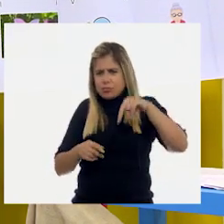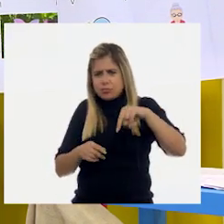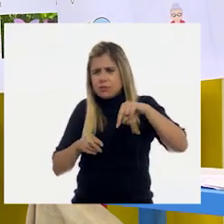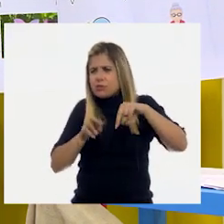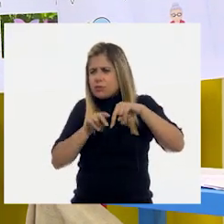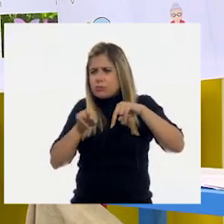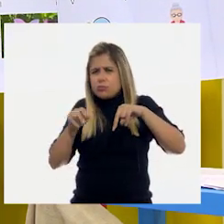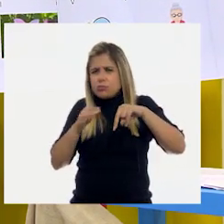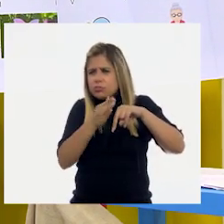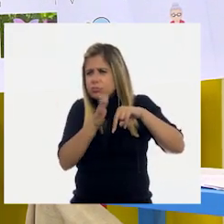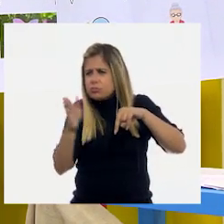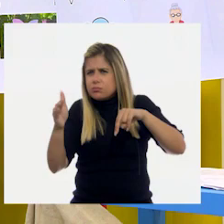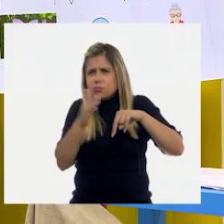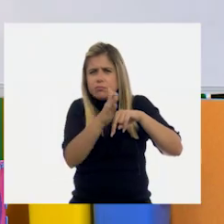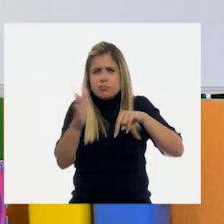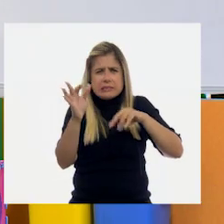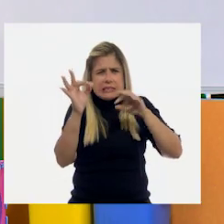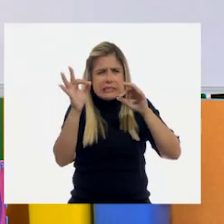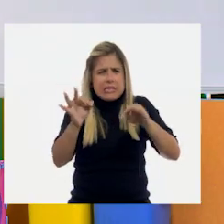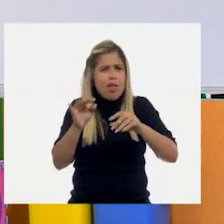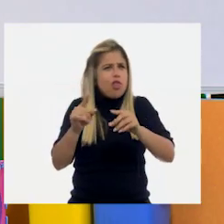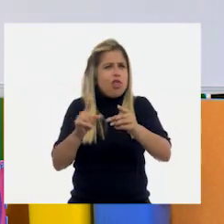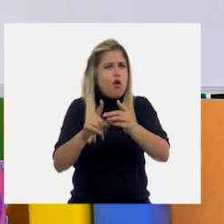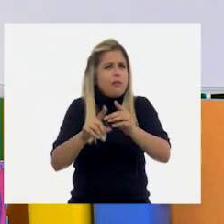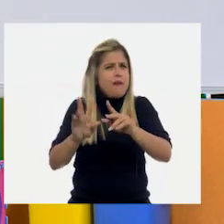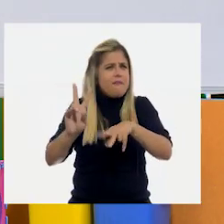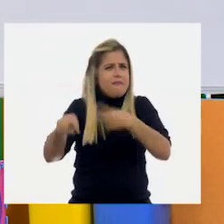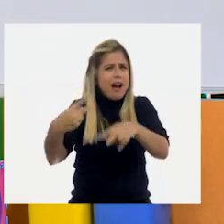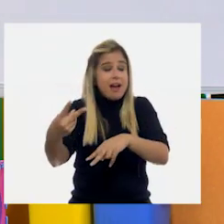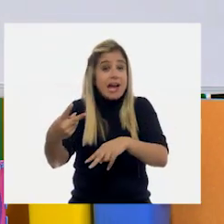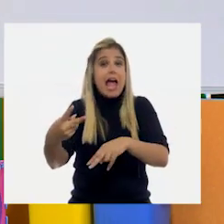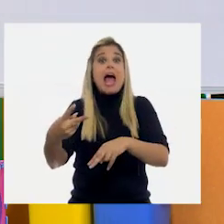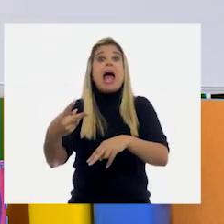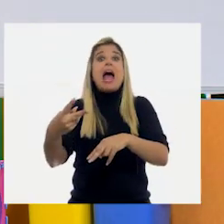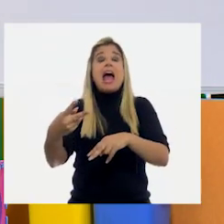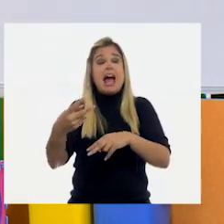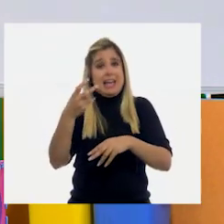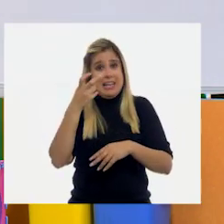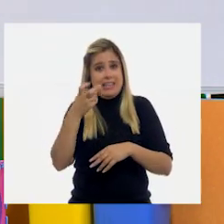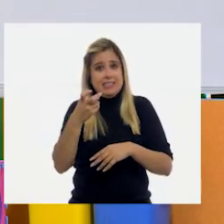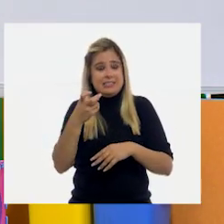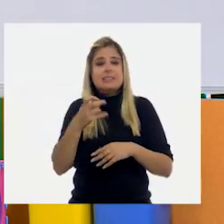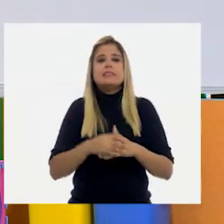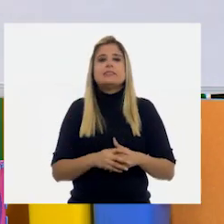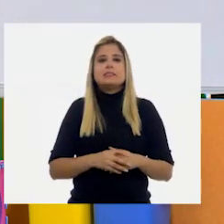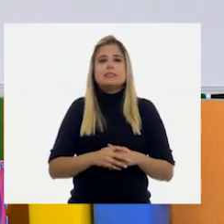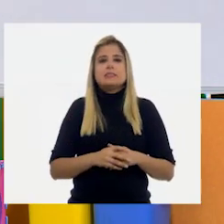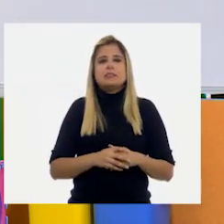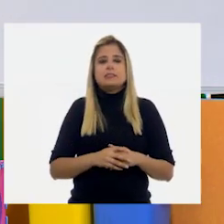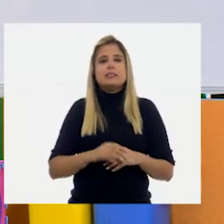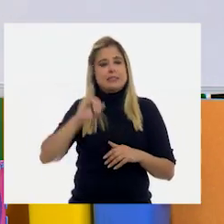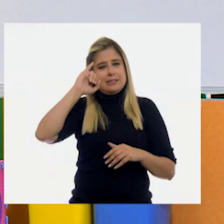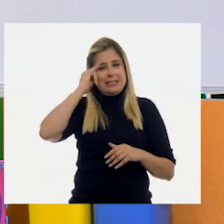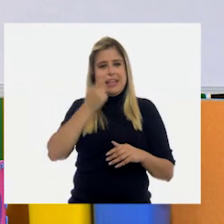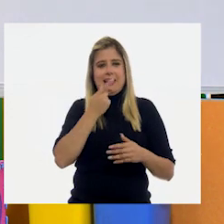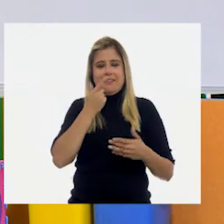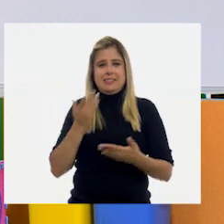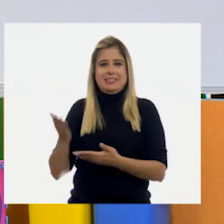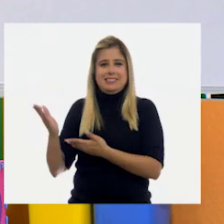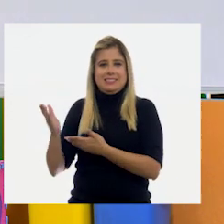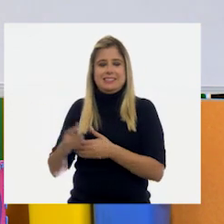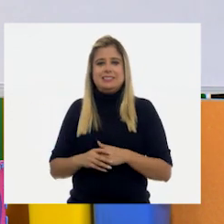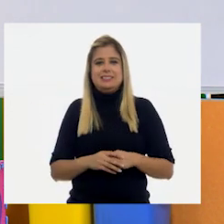el caminito, ¿cierto, maestra? Así es, Pepe. Sunqua kunteyo tu y yo tu neva yo na tutu de